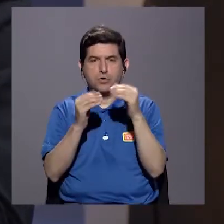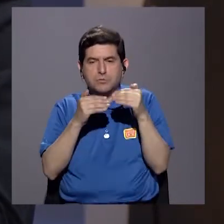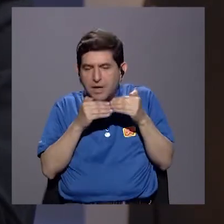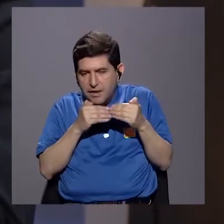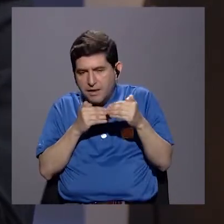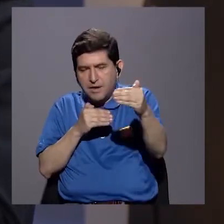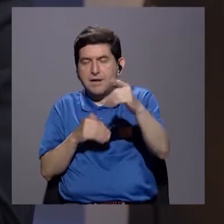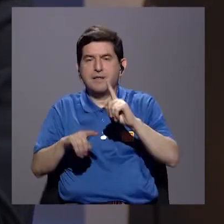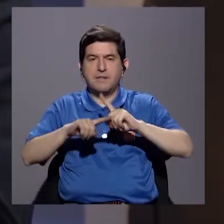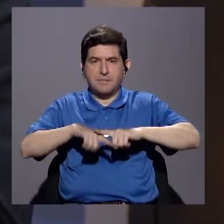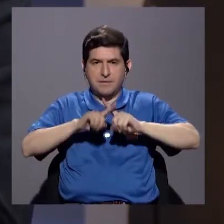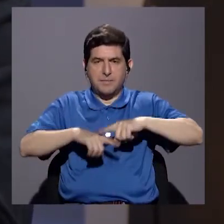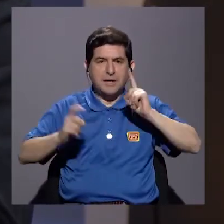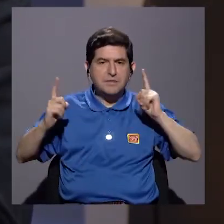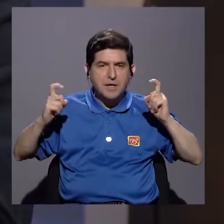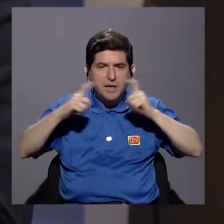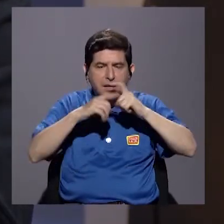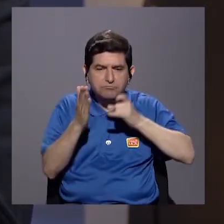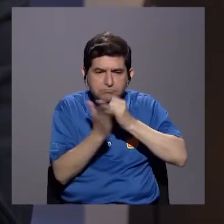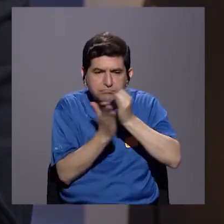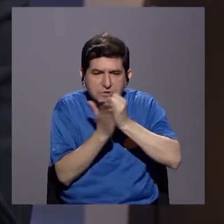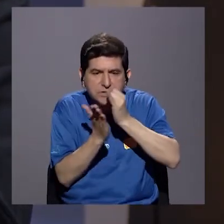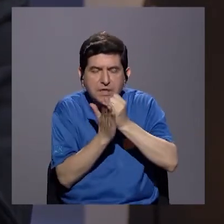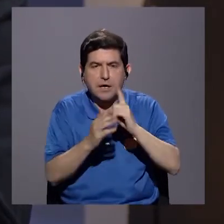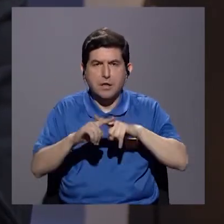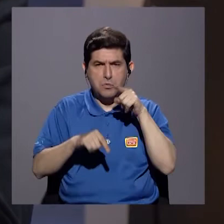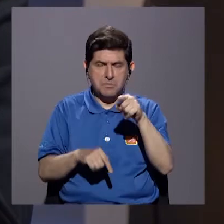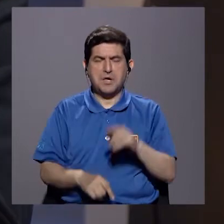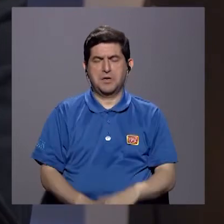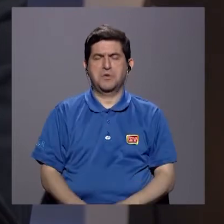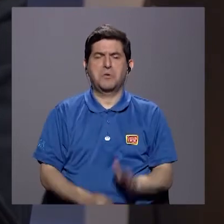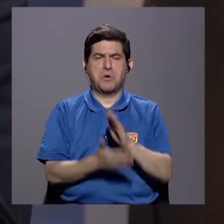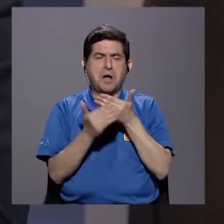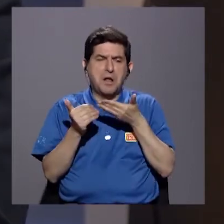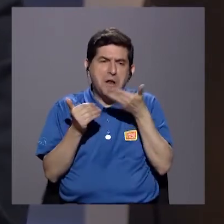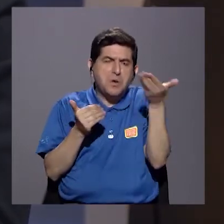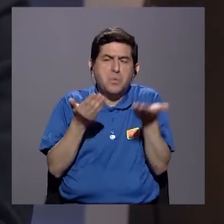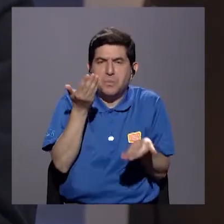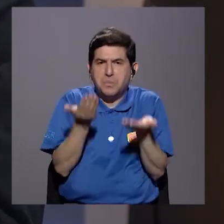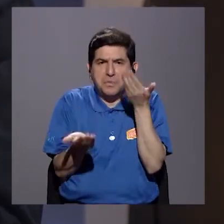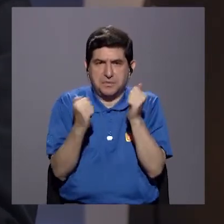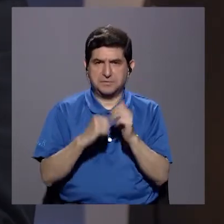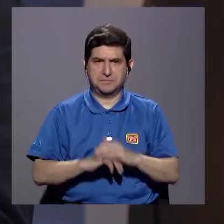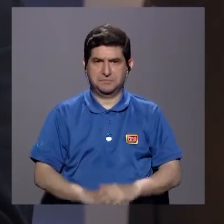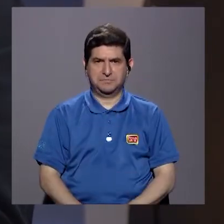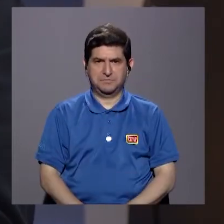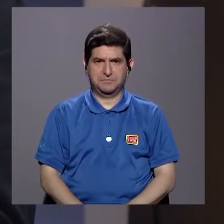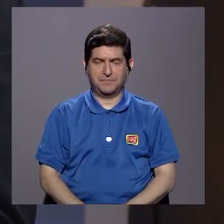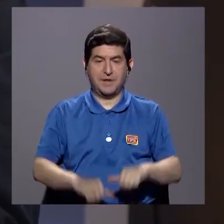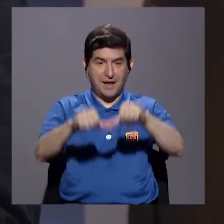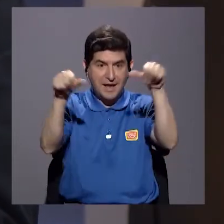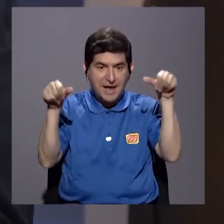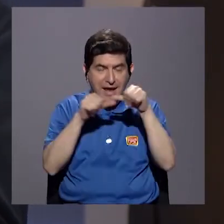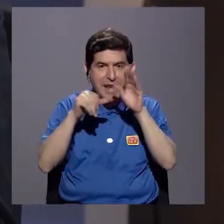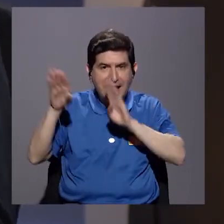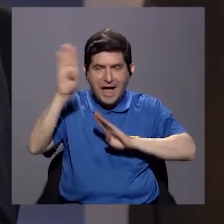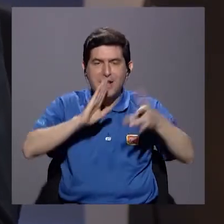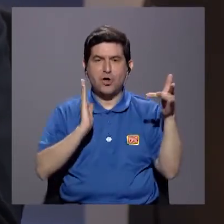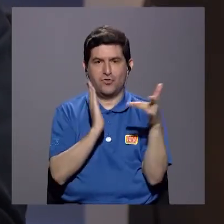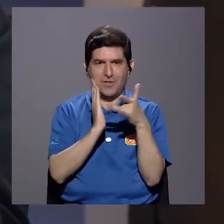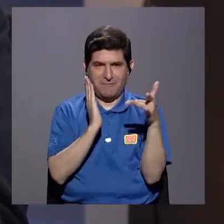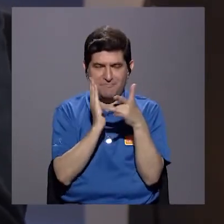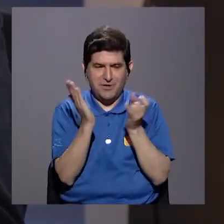largos, dependiendo de la complejidad de lo que se investigue, pero más o menos en esos términos. Pero hay algunas cosas, por ejemplo, en el campo de